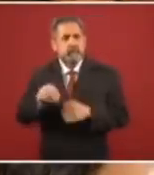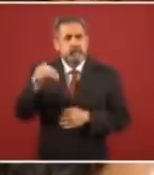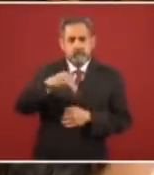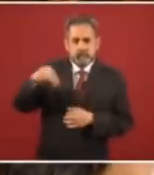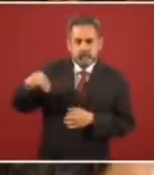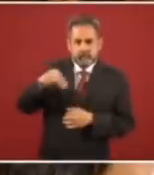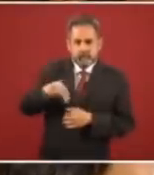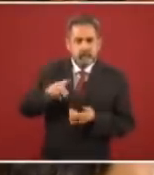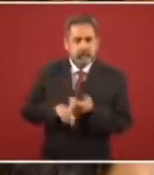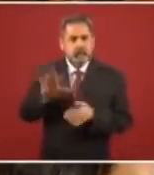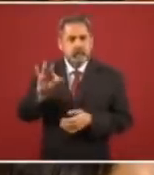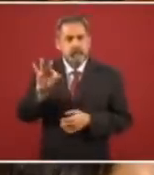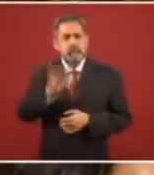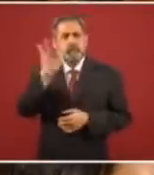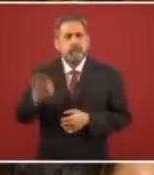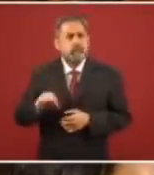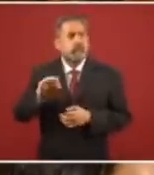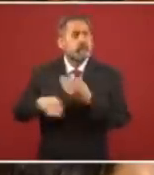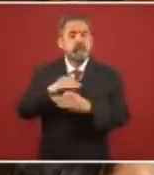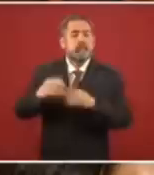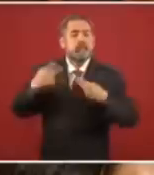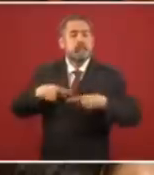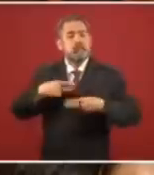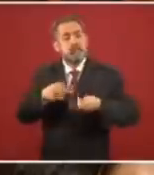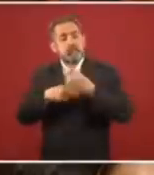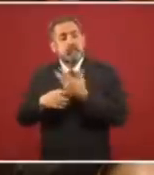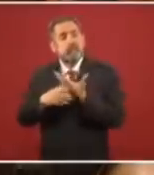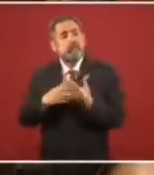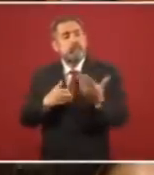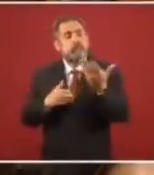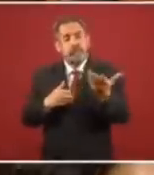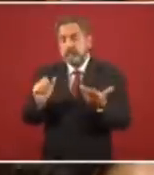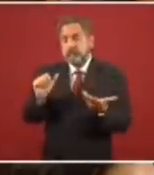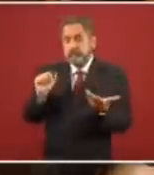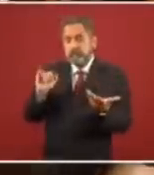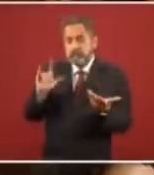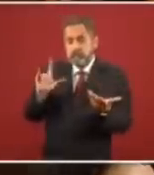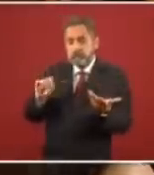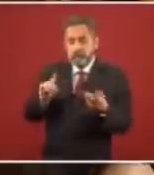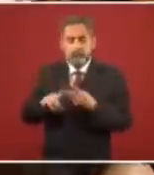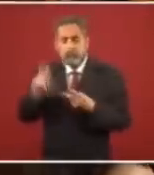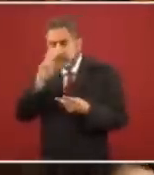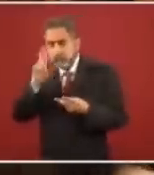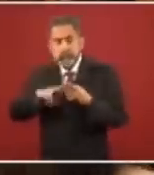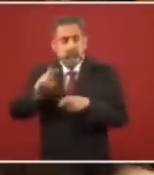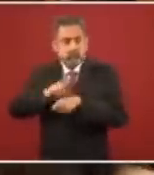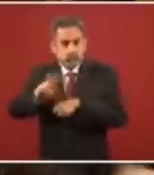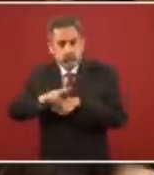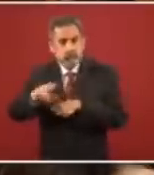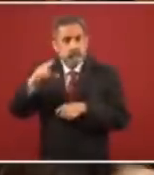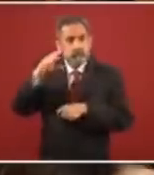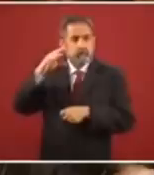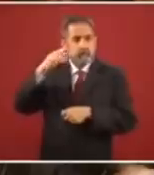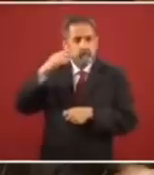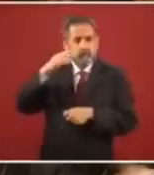Nogales, el 40% de todos los que están pidiendo asilo, entre rusos, venezolanos, cubanos y